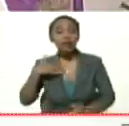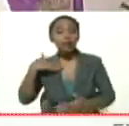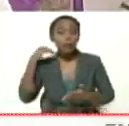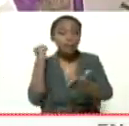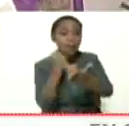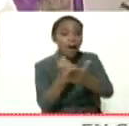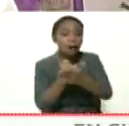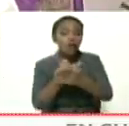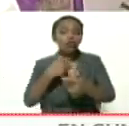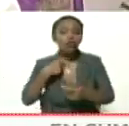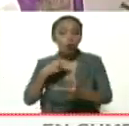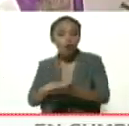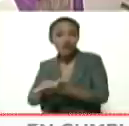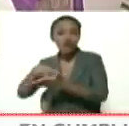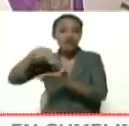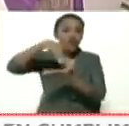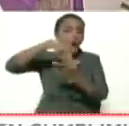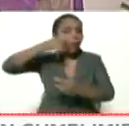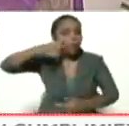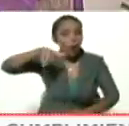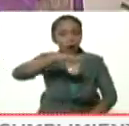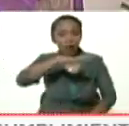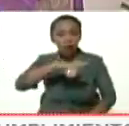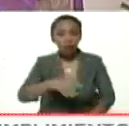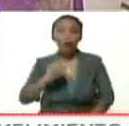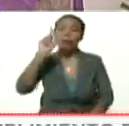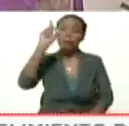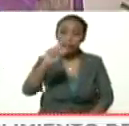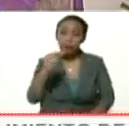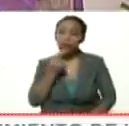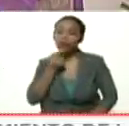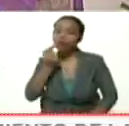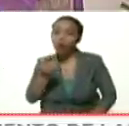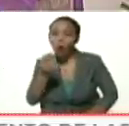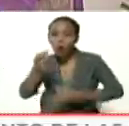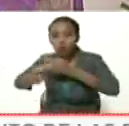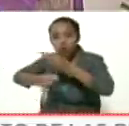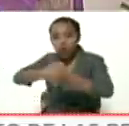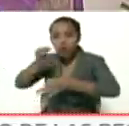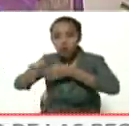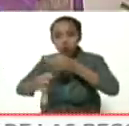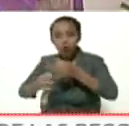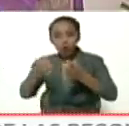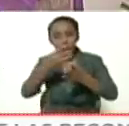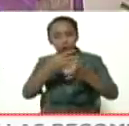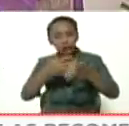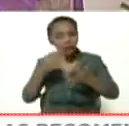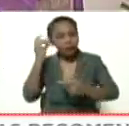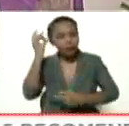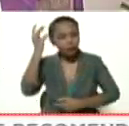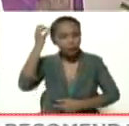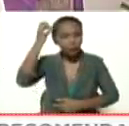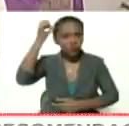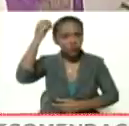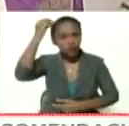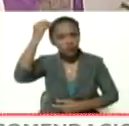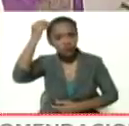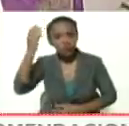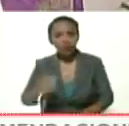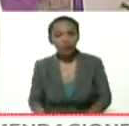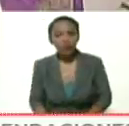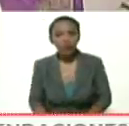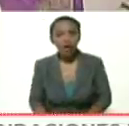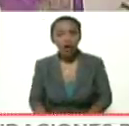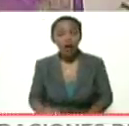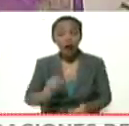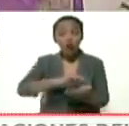pueblo, dijo un día. También afirmó, parafraseando a San Ireneo de León, la